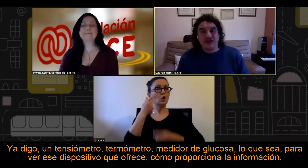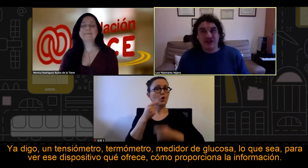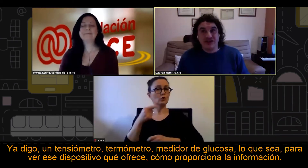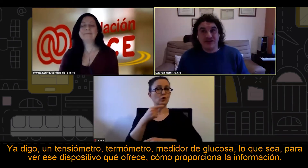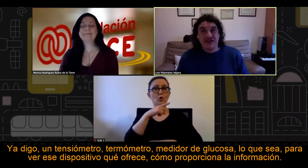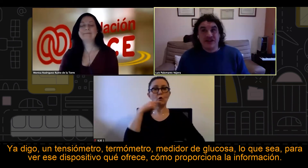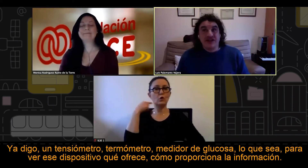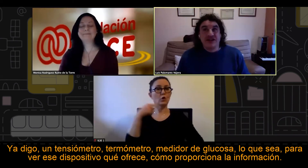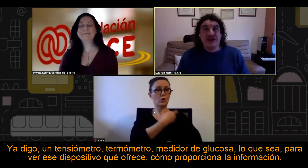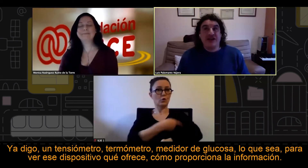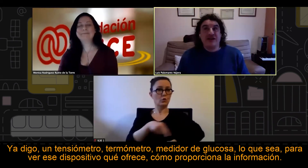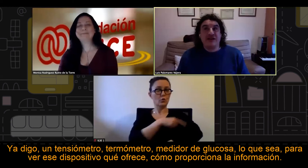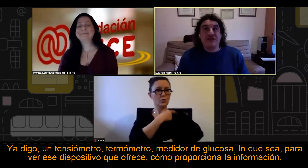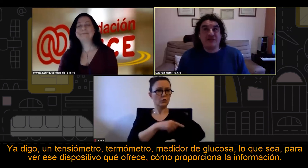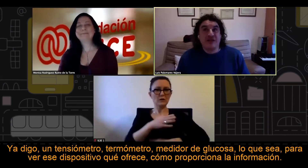que sea,